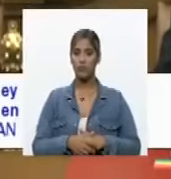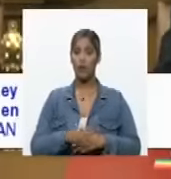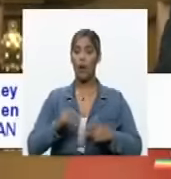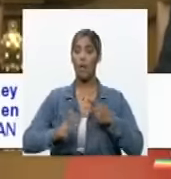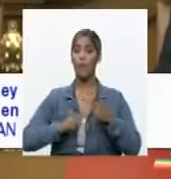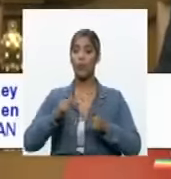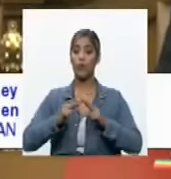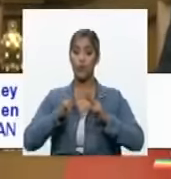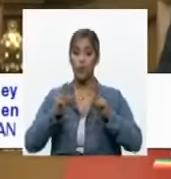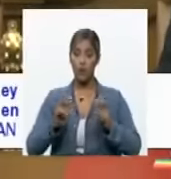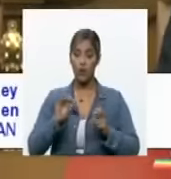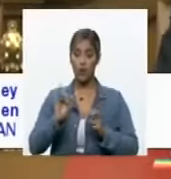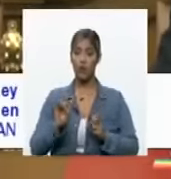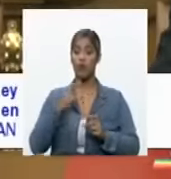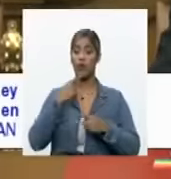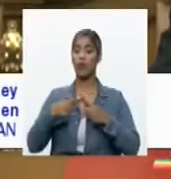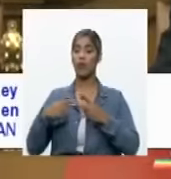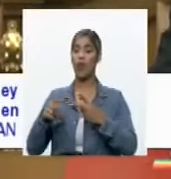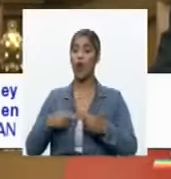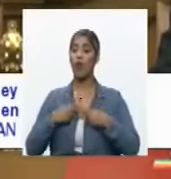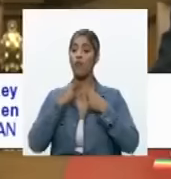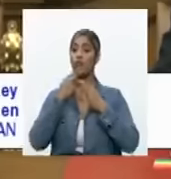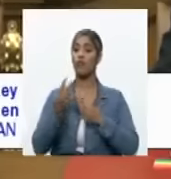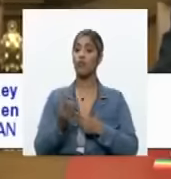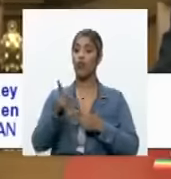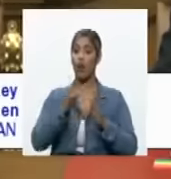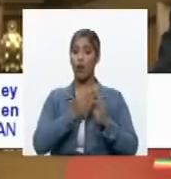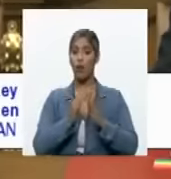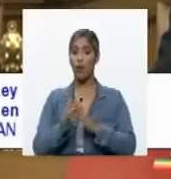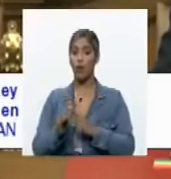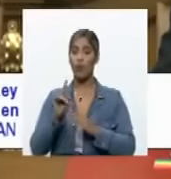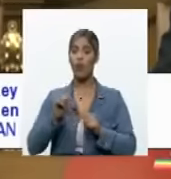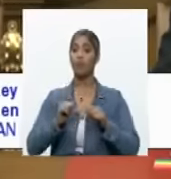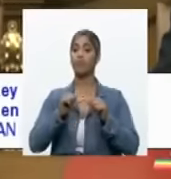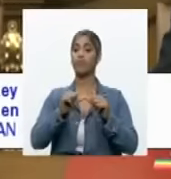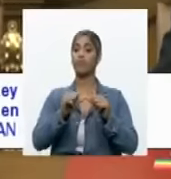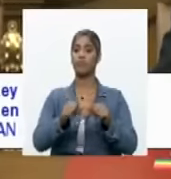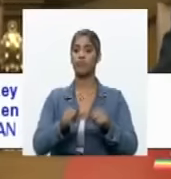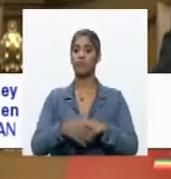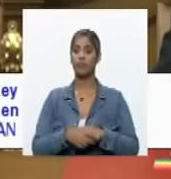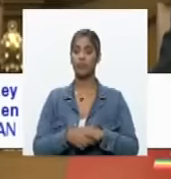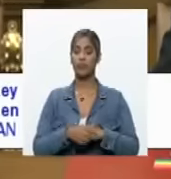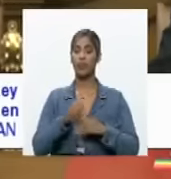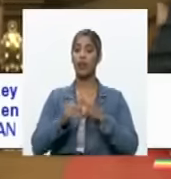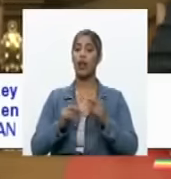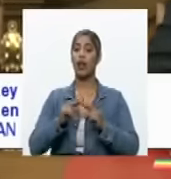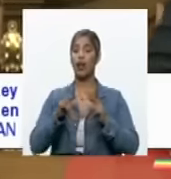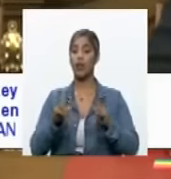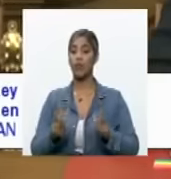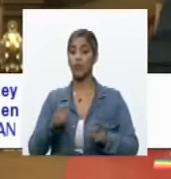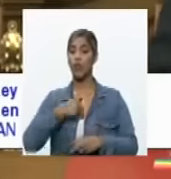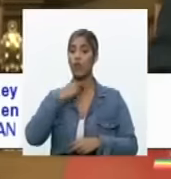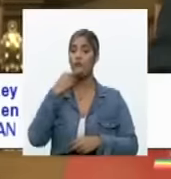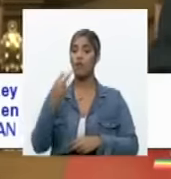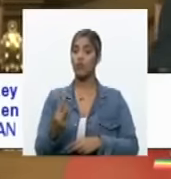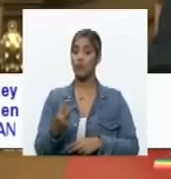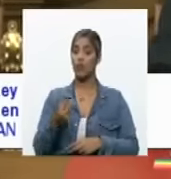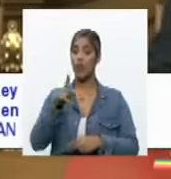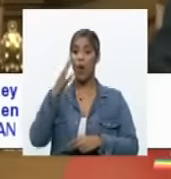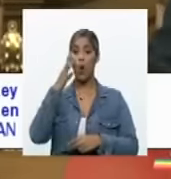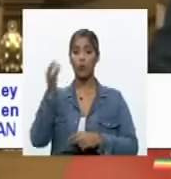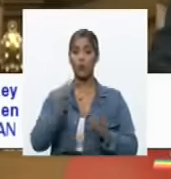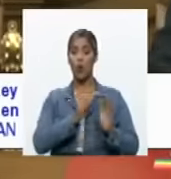de renovación y actualización de las vocerías en la comuna es permanente, sujeto a la renovación de las vocerías de los